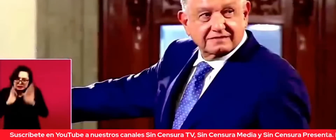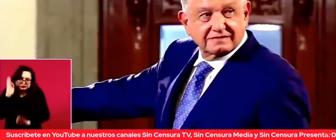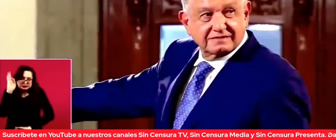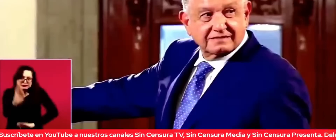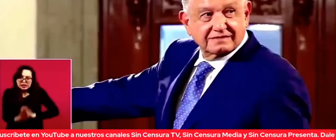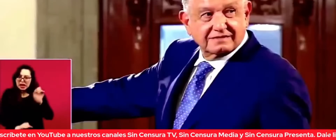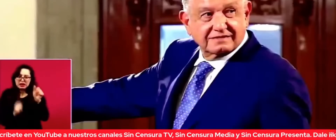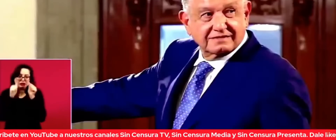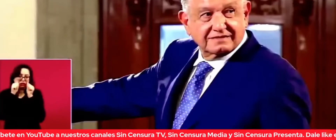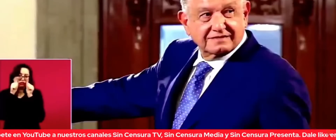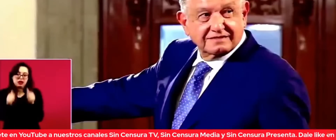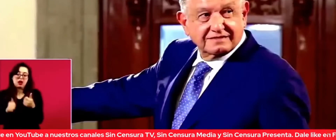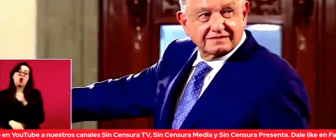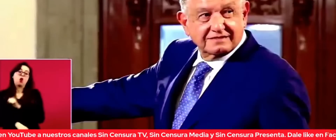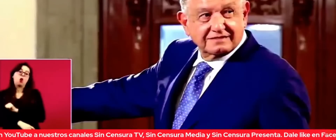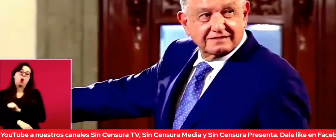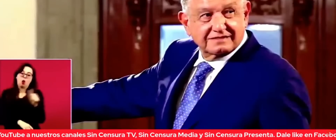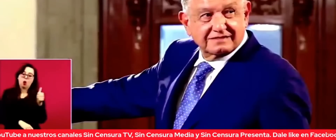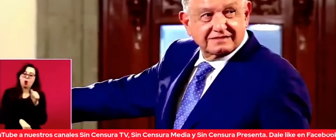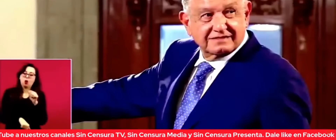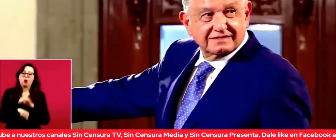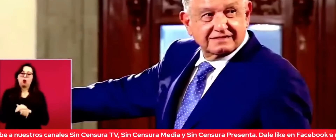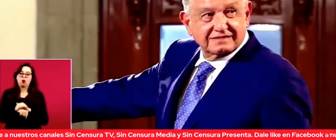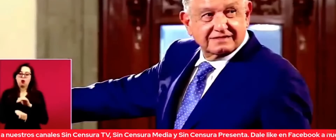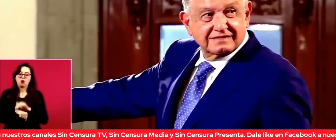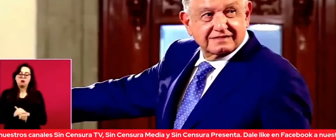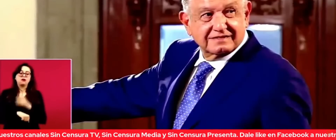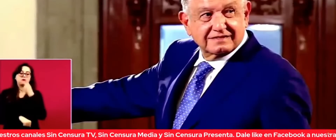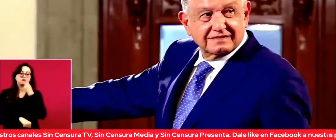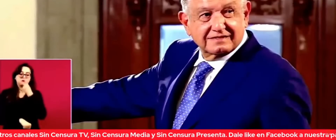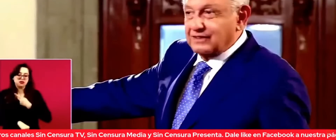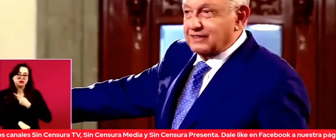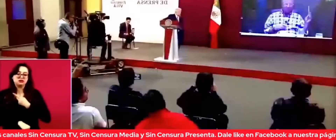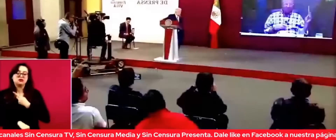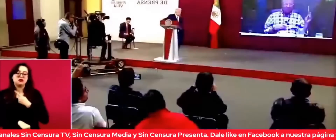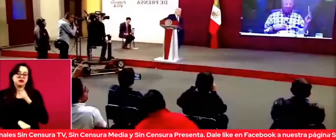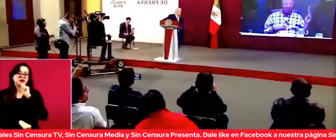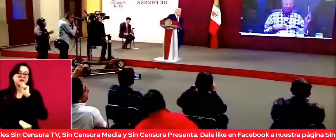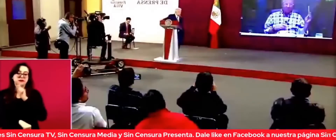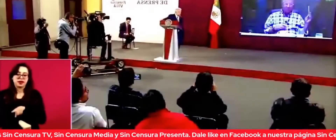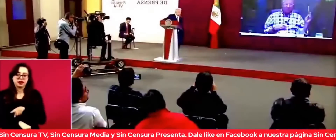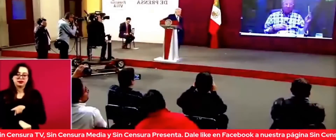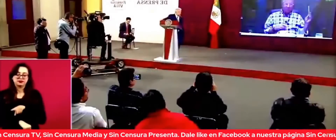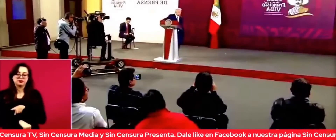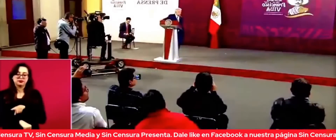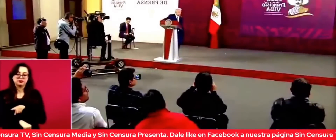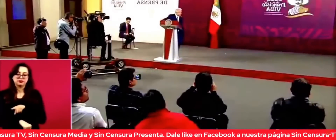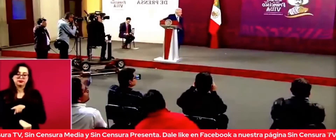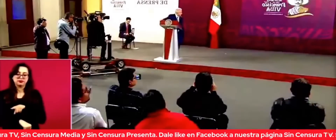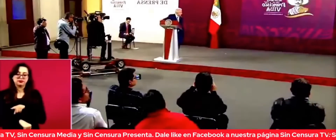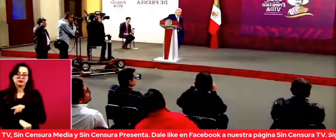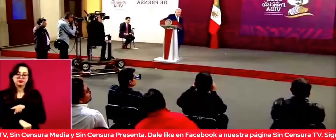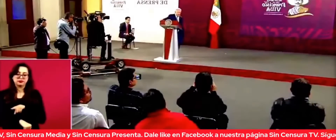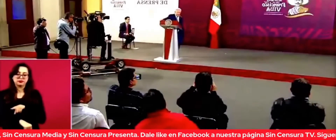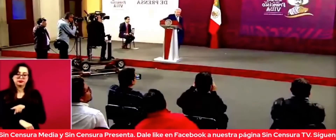amigo me dice que esta es la Hasta ahí nada